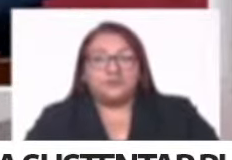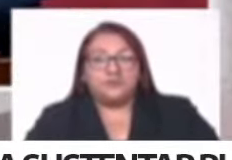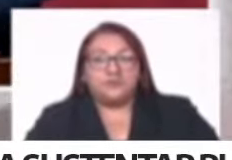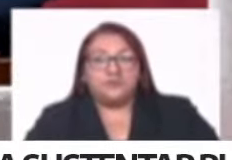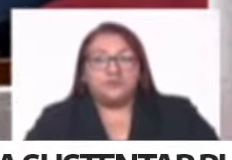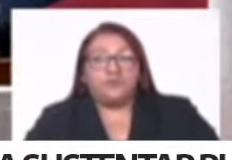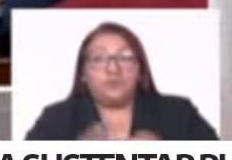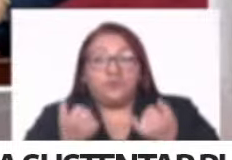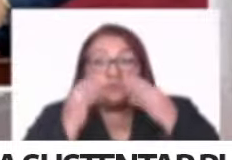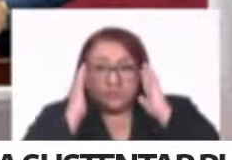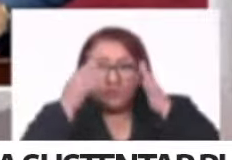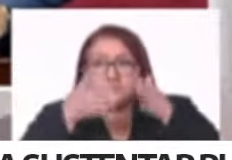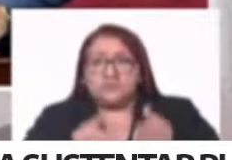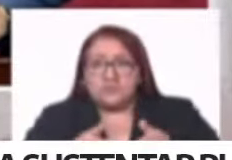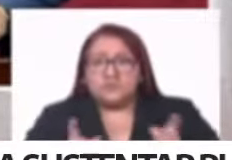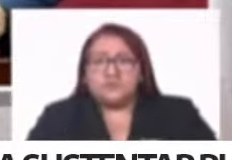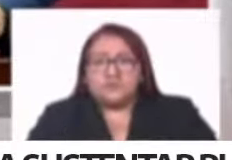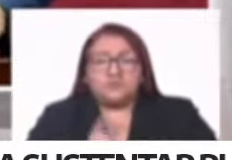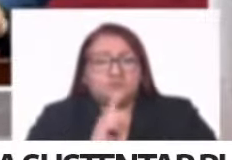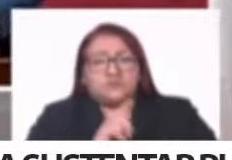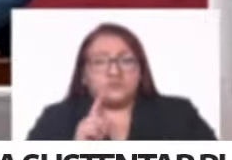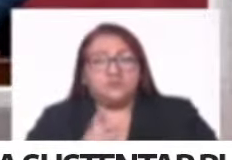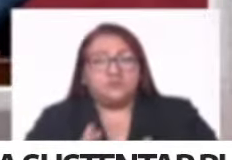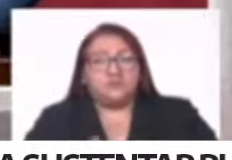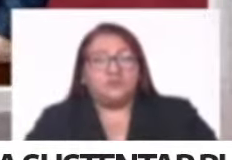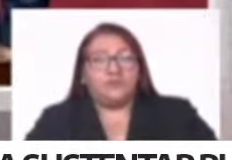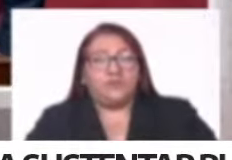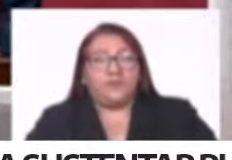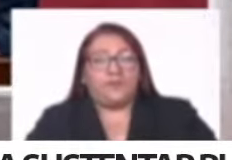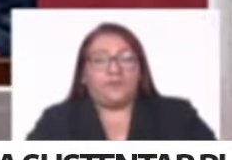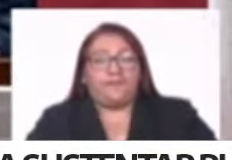Voy a enfocar brevemente cada una de estas prioridades.